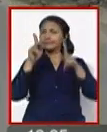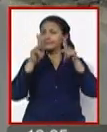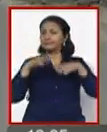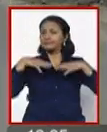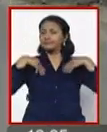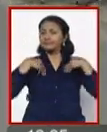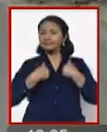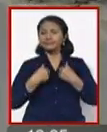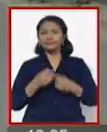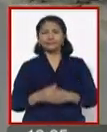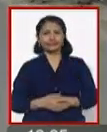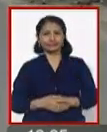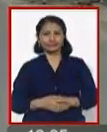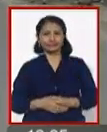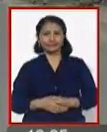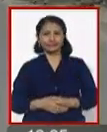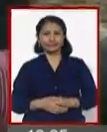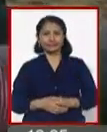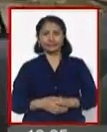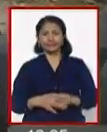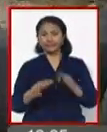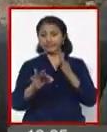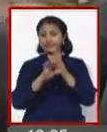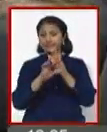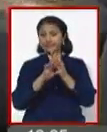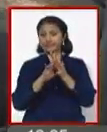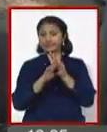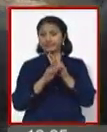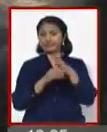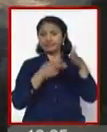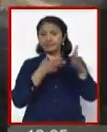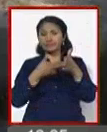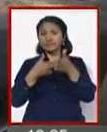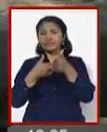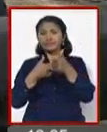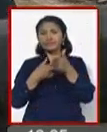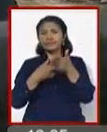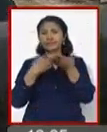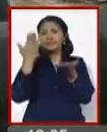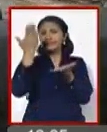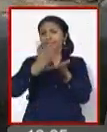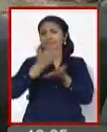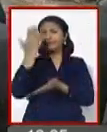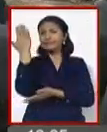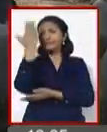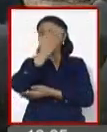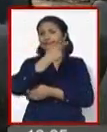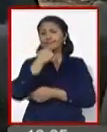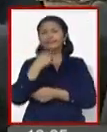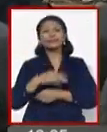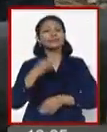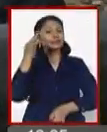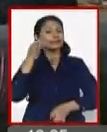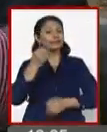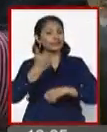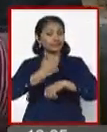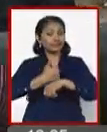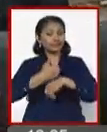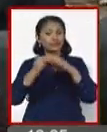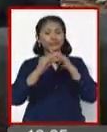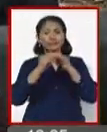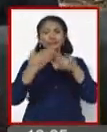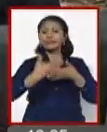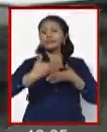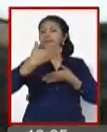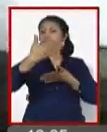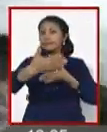están cansados de estos hechos. Las flotas son las que obstruyen el pase aquí, provocan muchos accidentes. Si usted va y me espera su micro